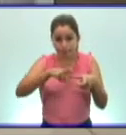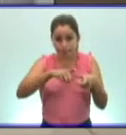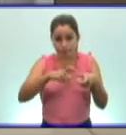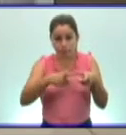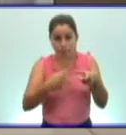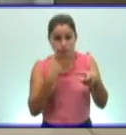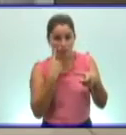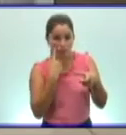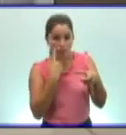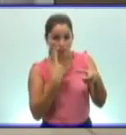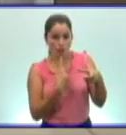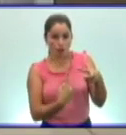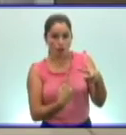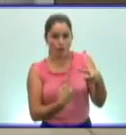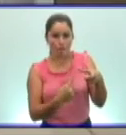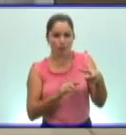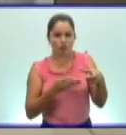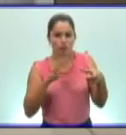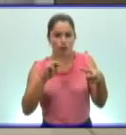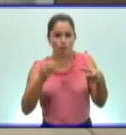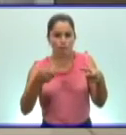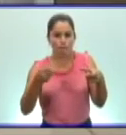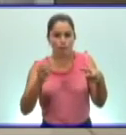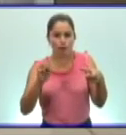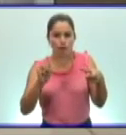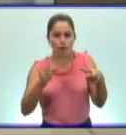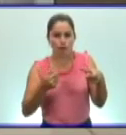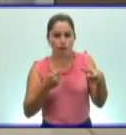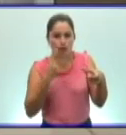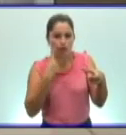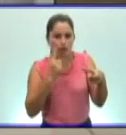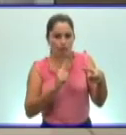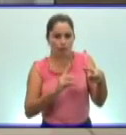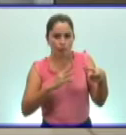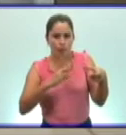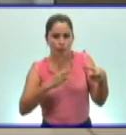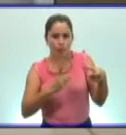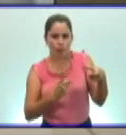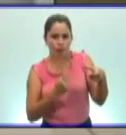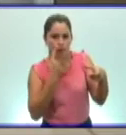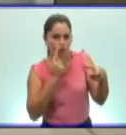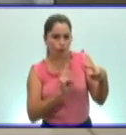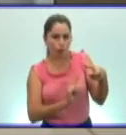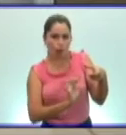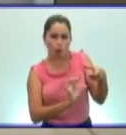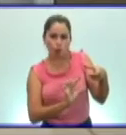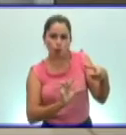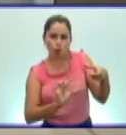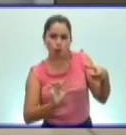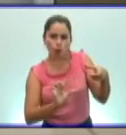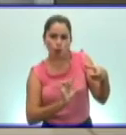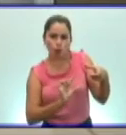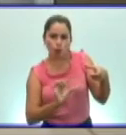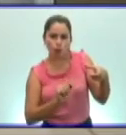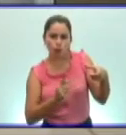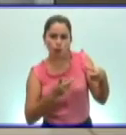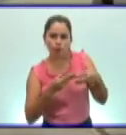y vamos a ir determinando la masa hasta que coincida con la calculada para la disolución que queremos